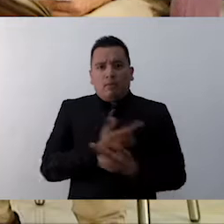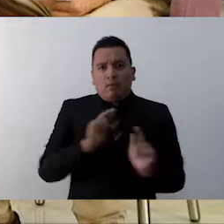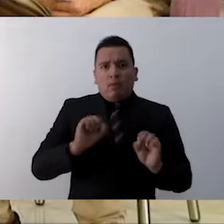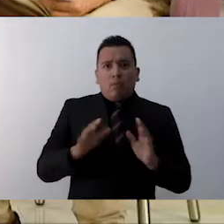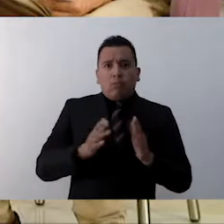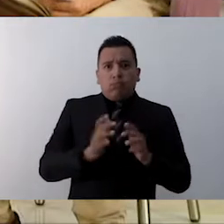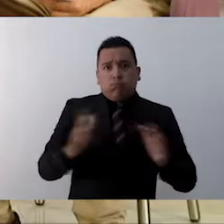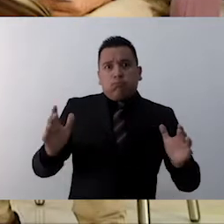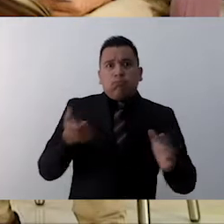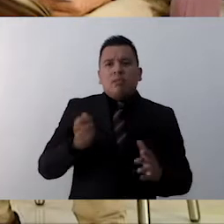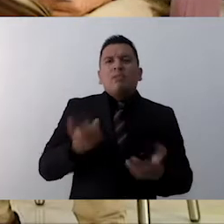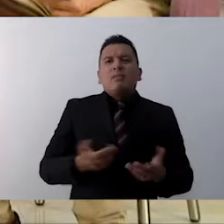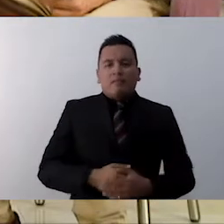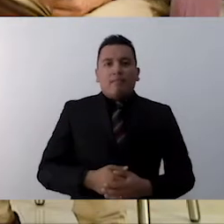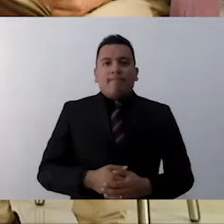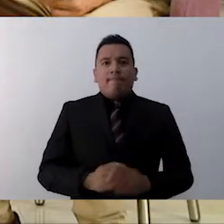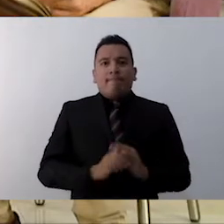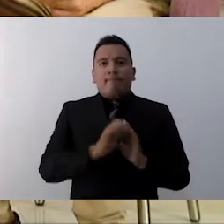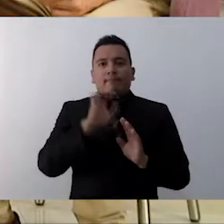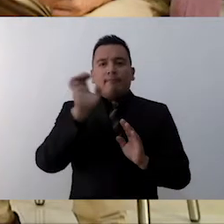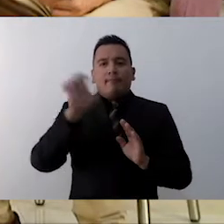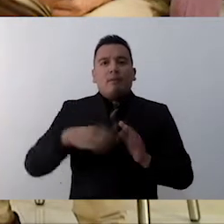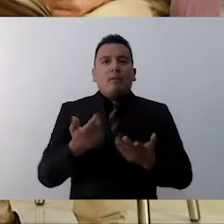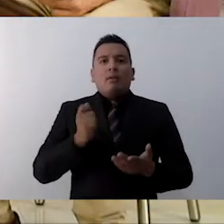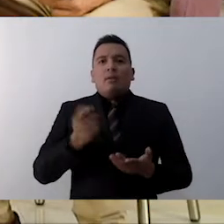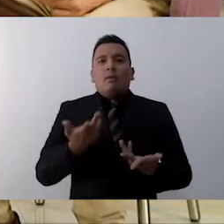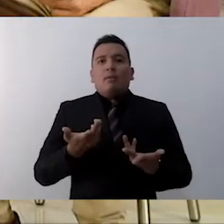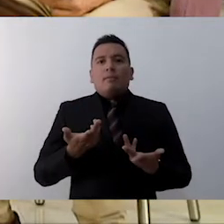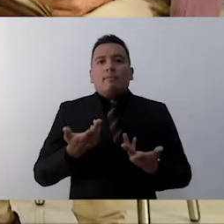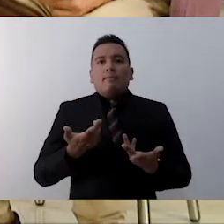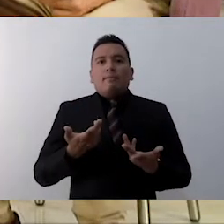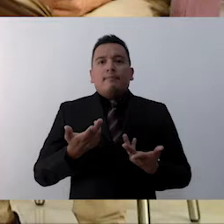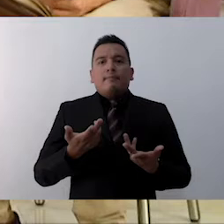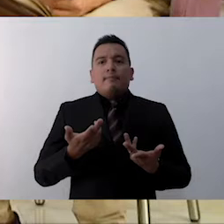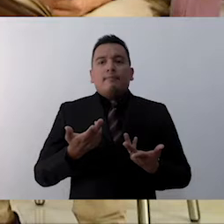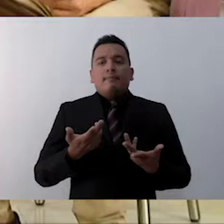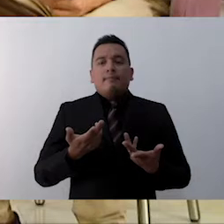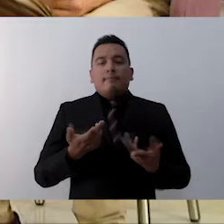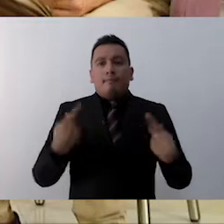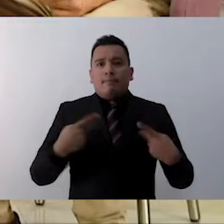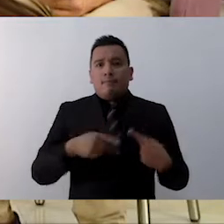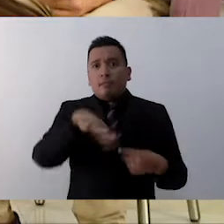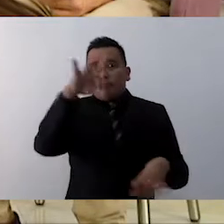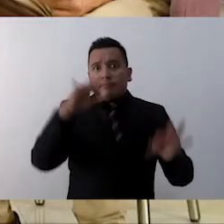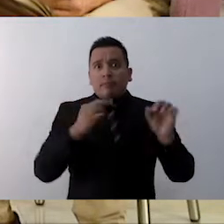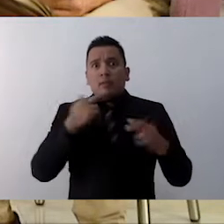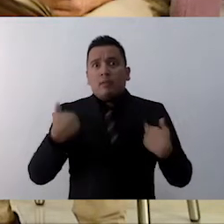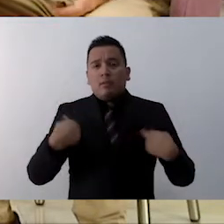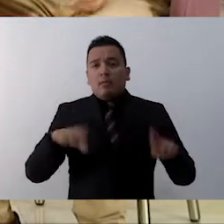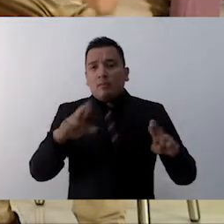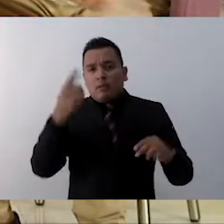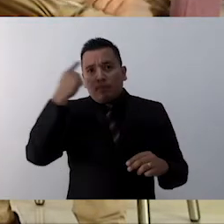de democracia y de desarrollo, es decir, no solamente como una perspectiva de, por un lado, el tema de la selección de